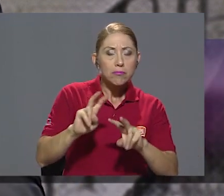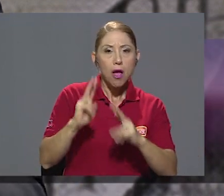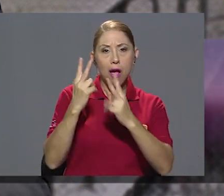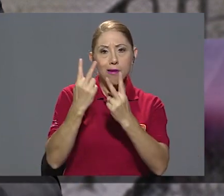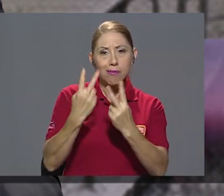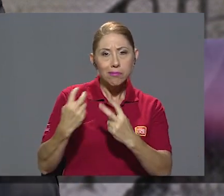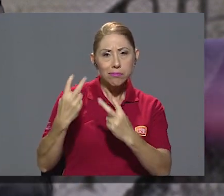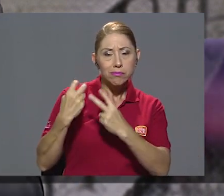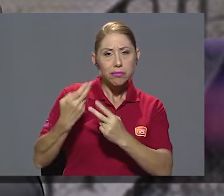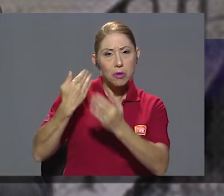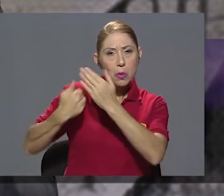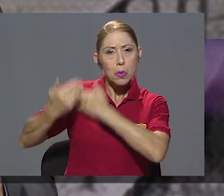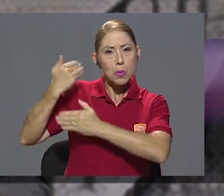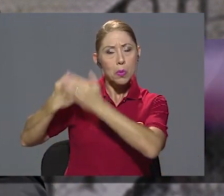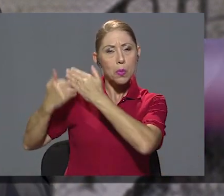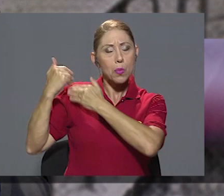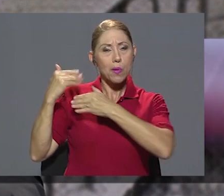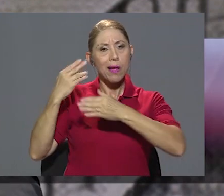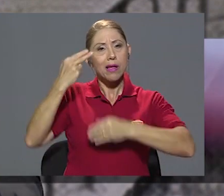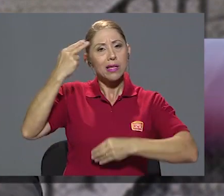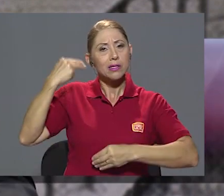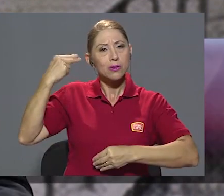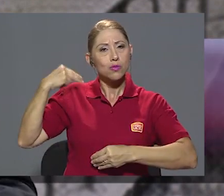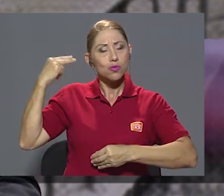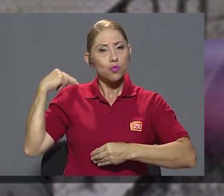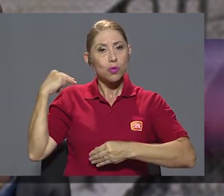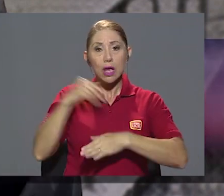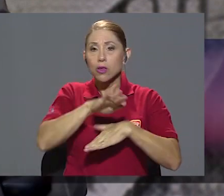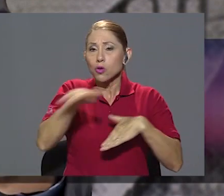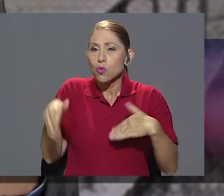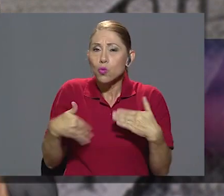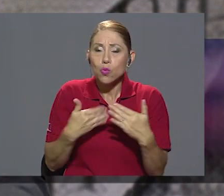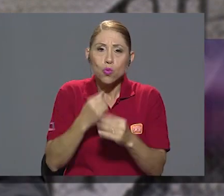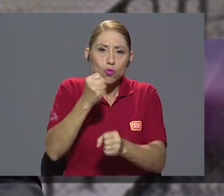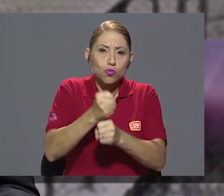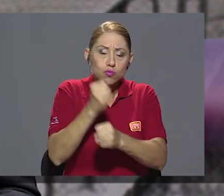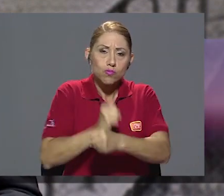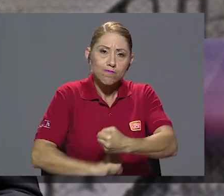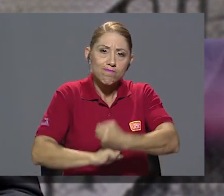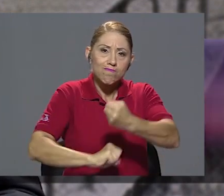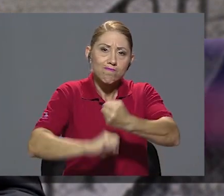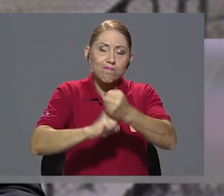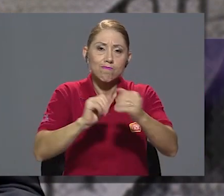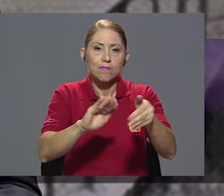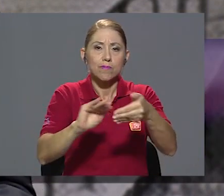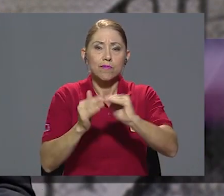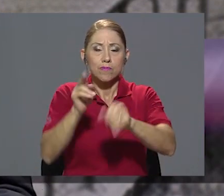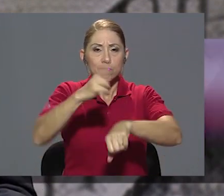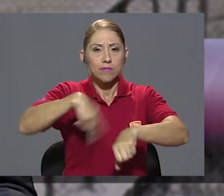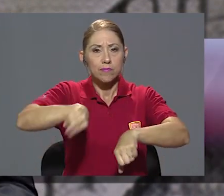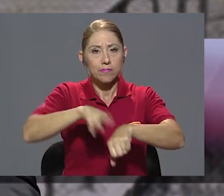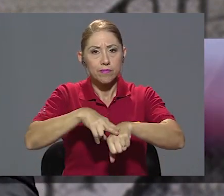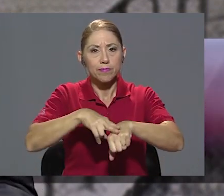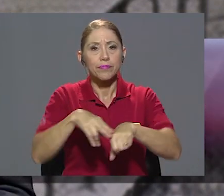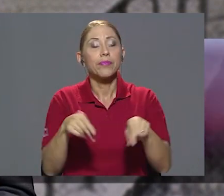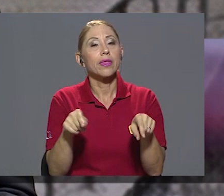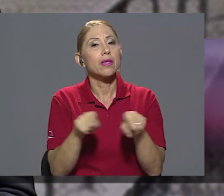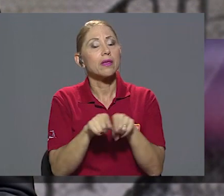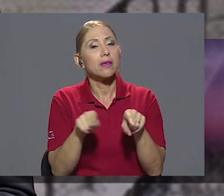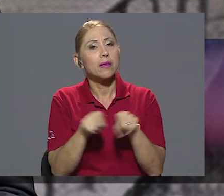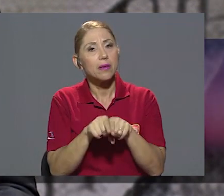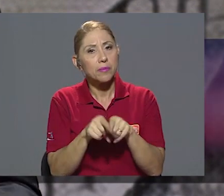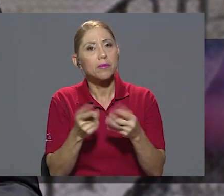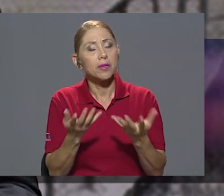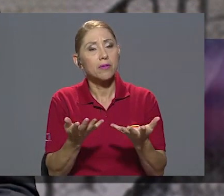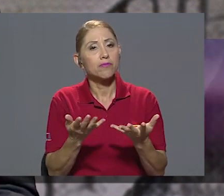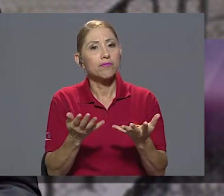historia, los aportes significativos que ella ha hecho a la comunidad nacional y también, bueno, aquellos